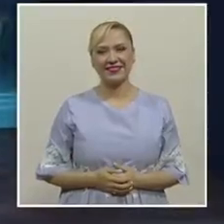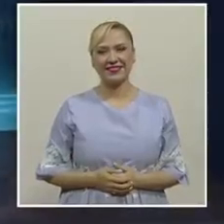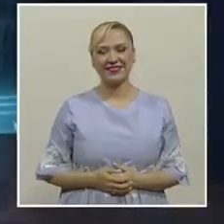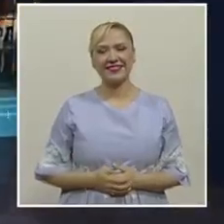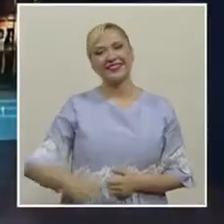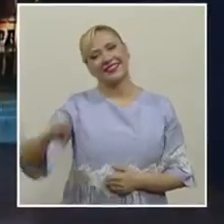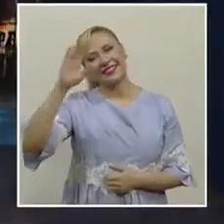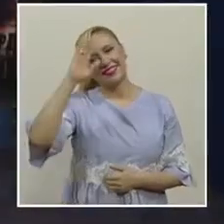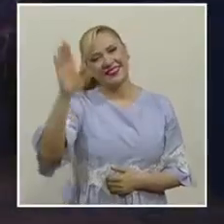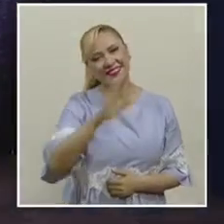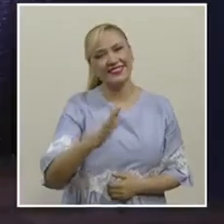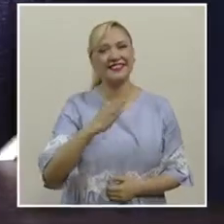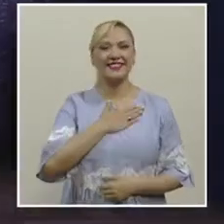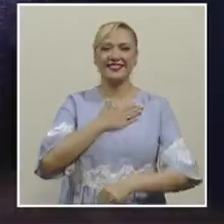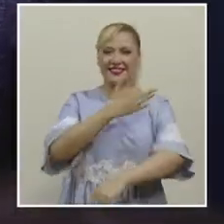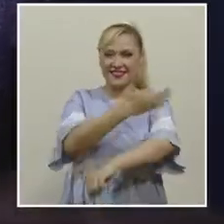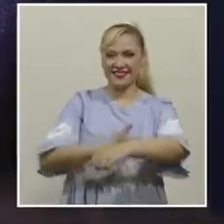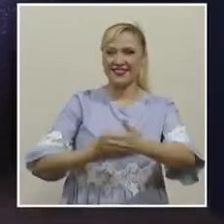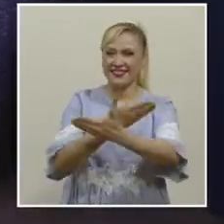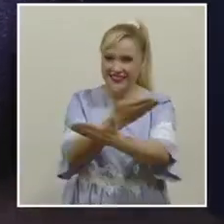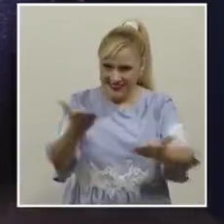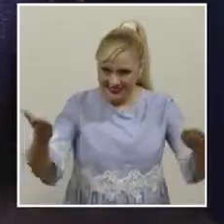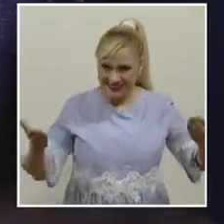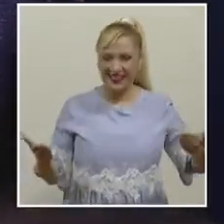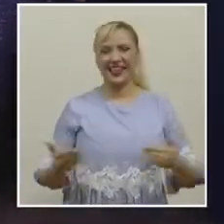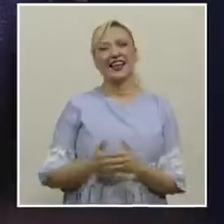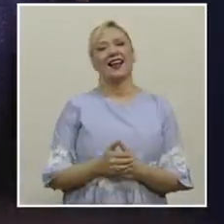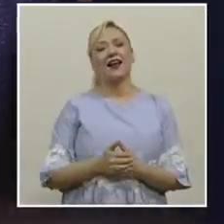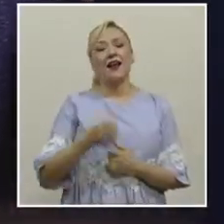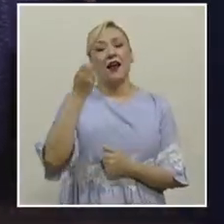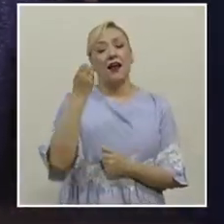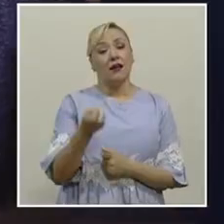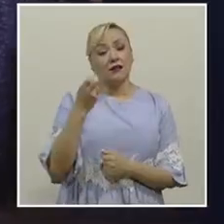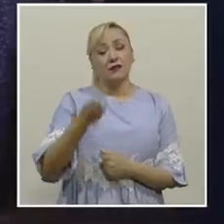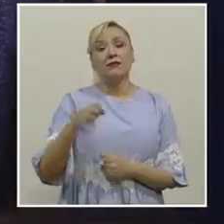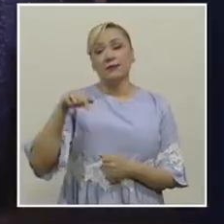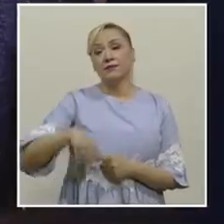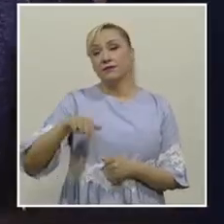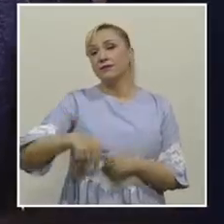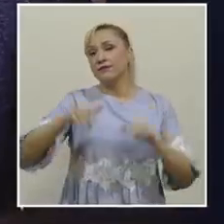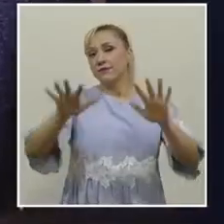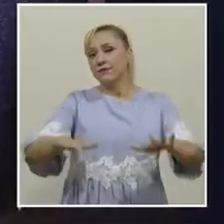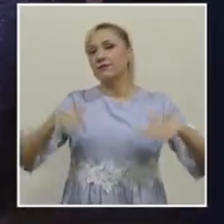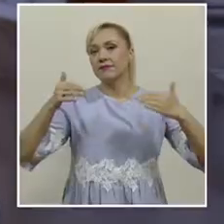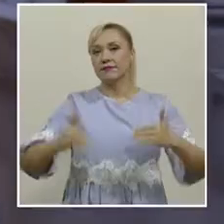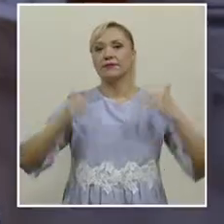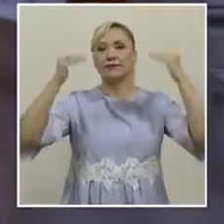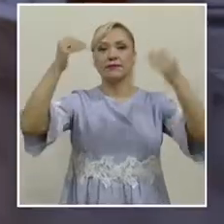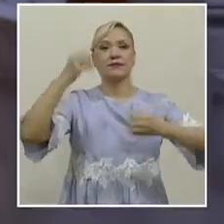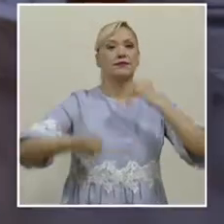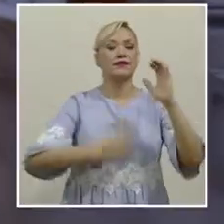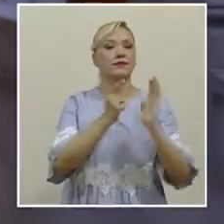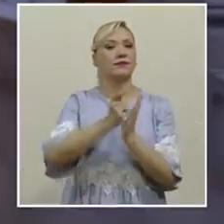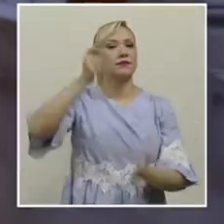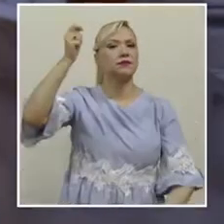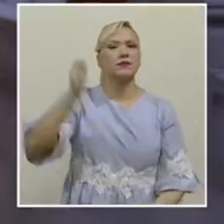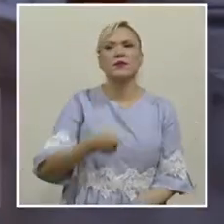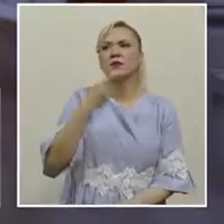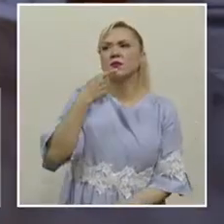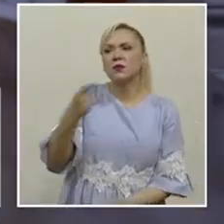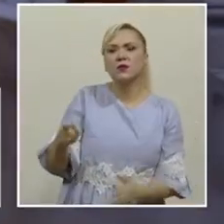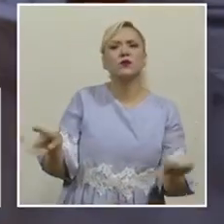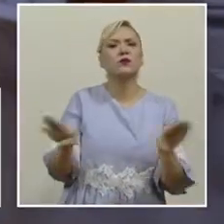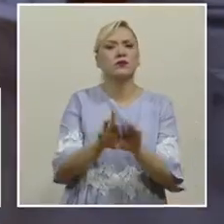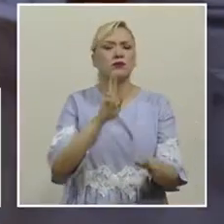¿Qué tal, Citlali? Muy buenas tardes a todas las personas que siguen esta transmisión. El Pleno de la Suprema Corte de Justicia fijó los efectos de